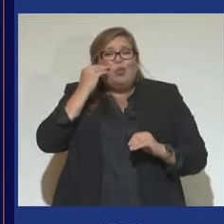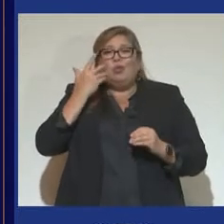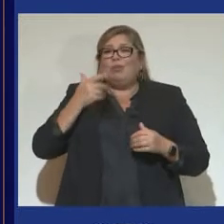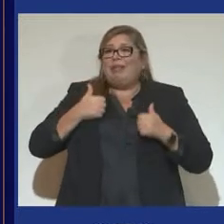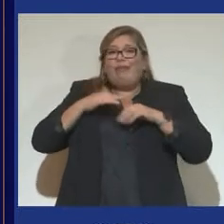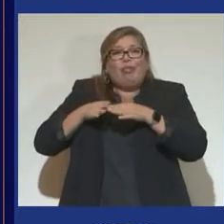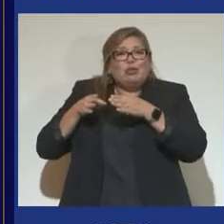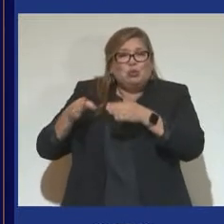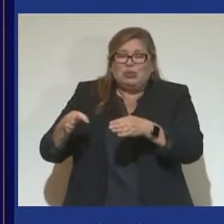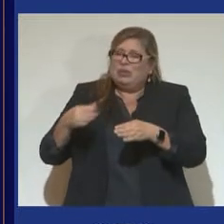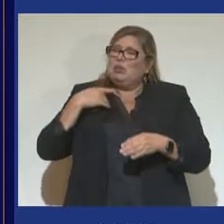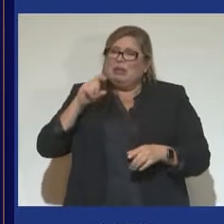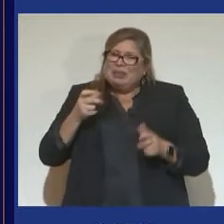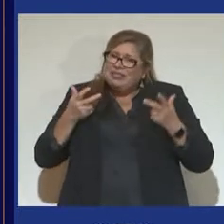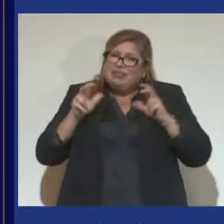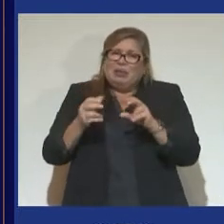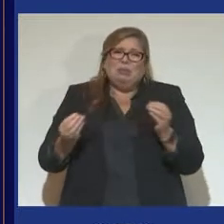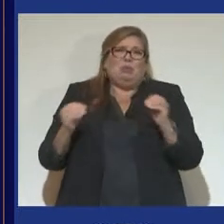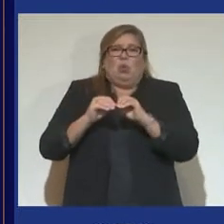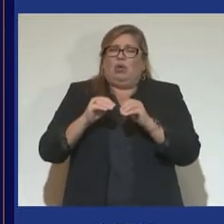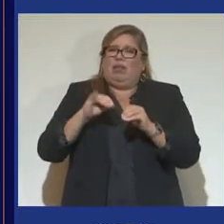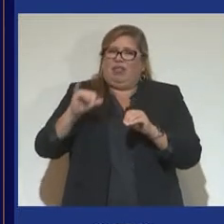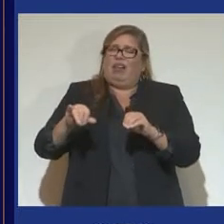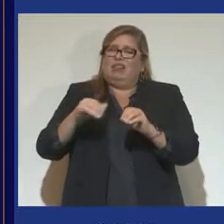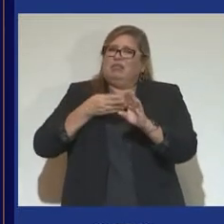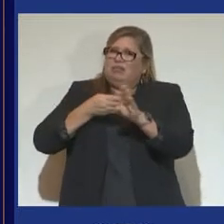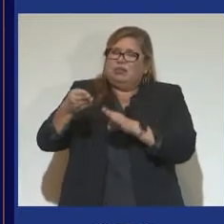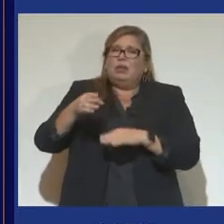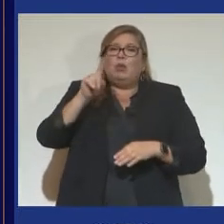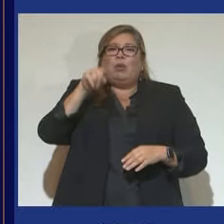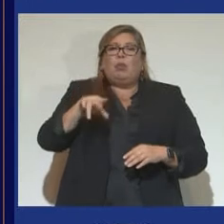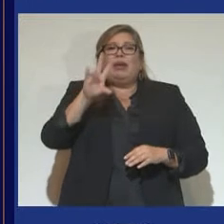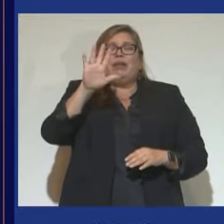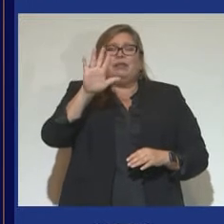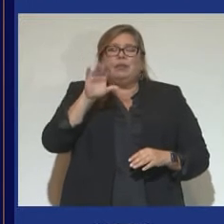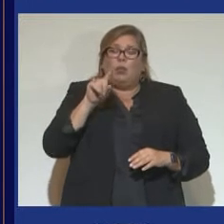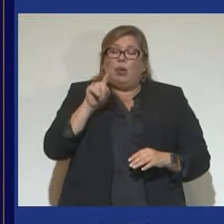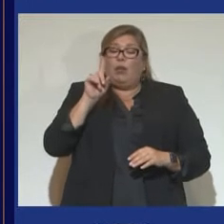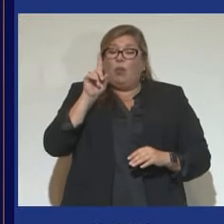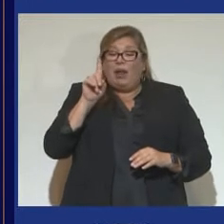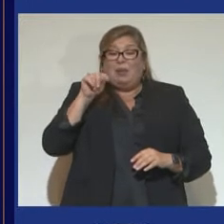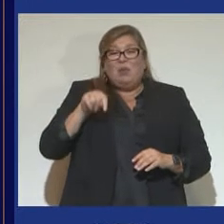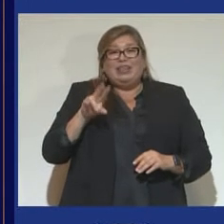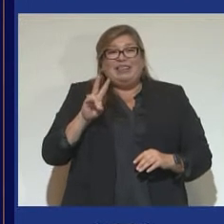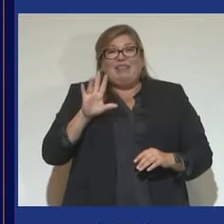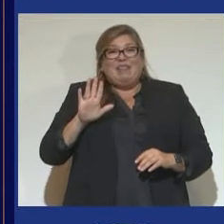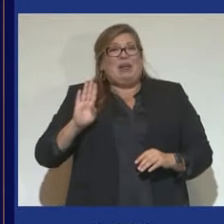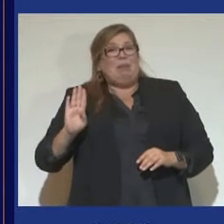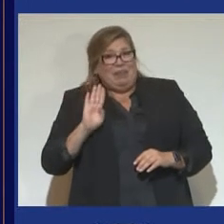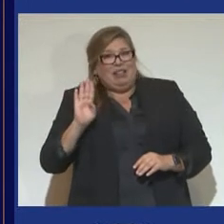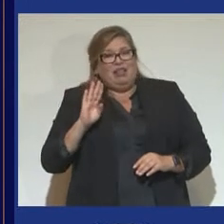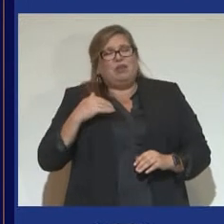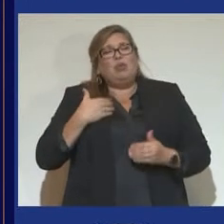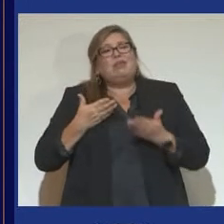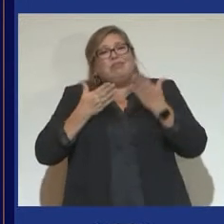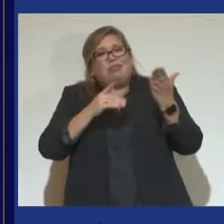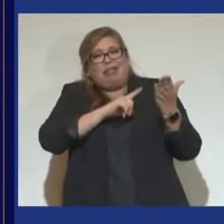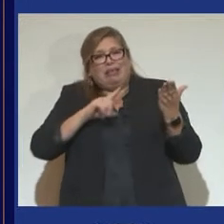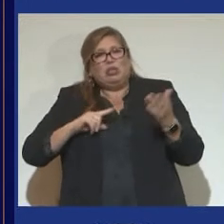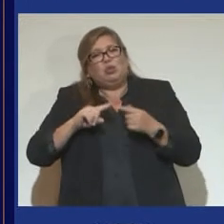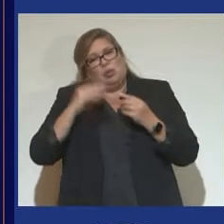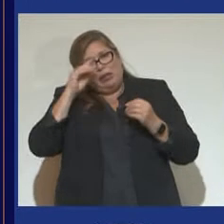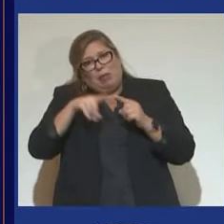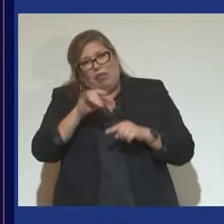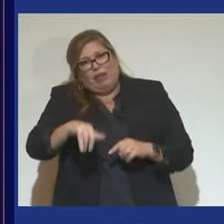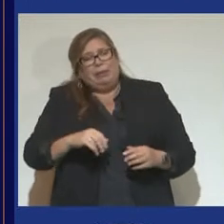y tenemos que hacer más al respecto 1.75 mil millones de dólares que recomendamos para la legislatura para que considere